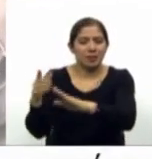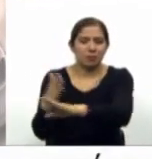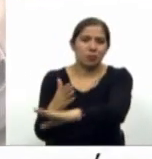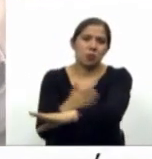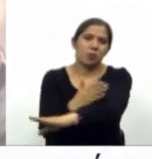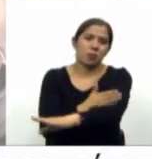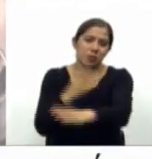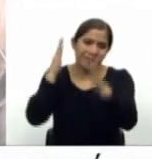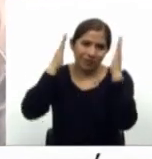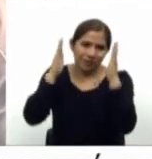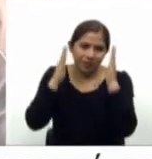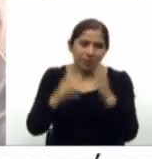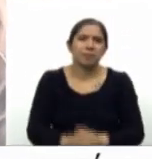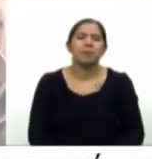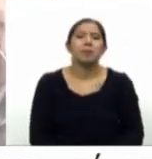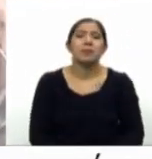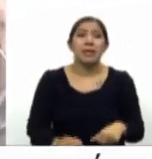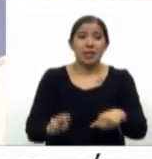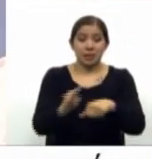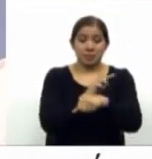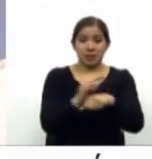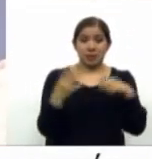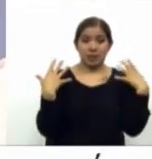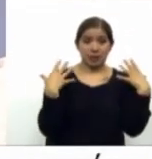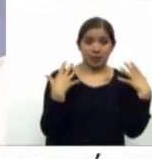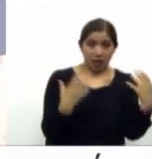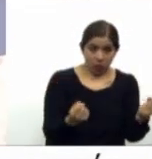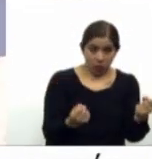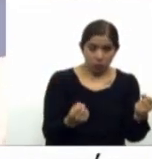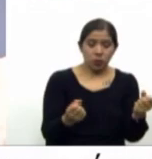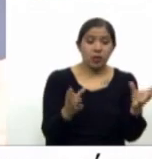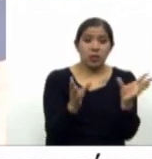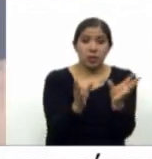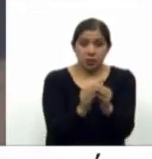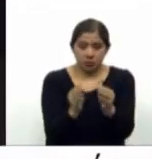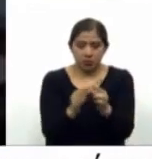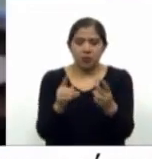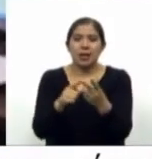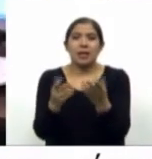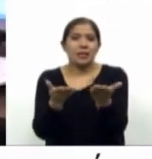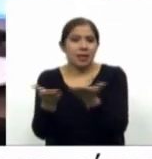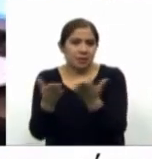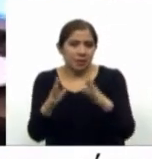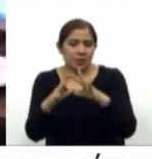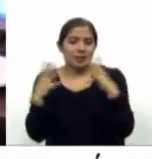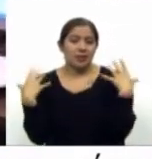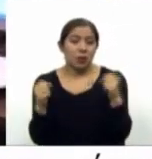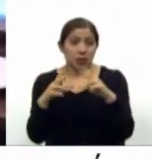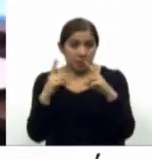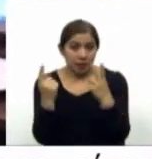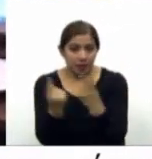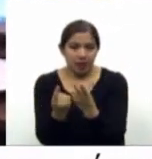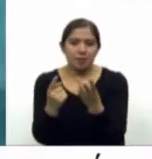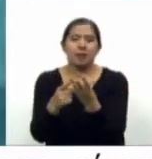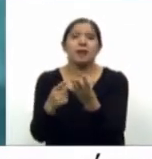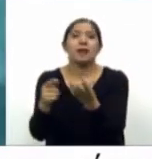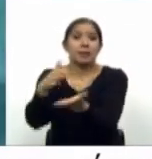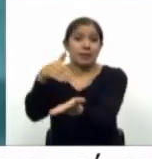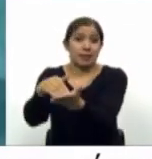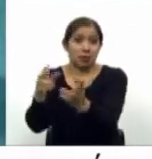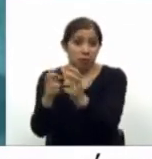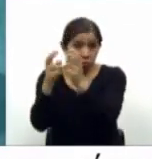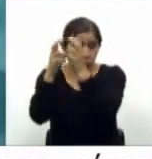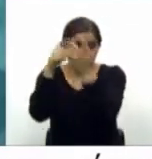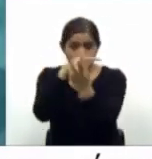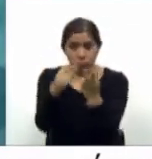Al concluir la reunión entre el Ministerio de Salud, CEDES, especialistas oncológicos, la doctora Isdenka Mauri, responsable del programa